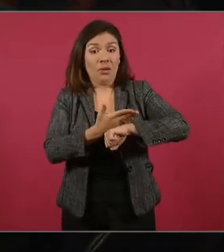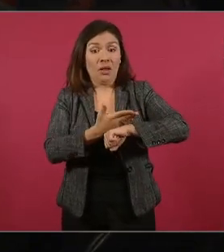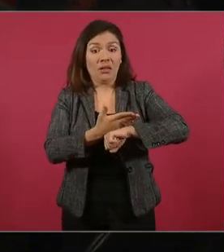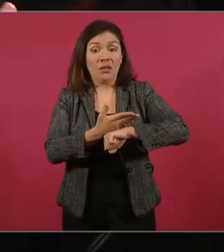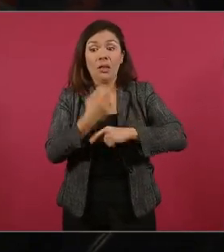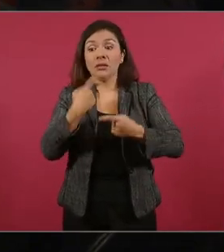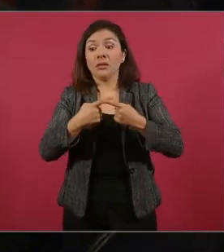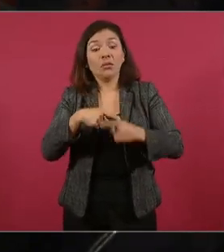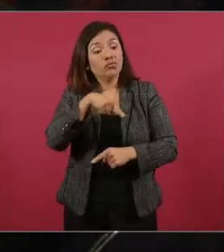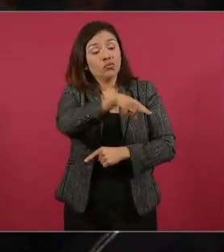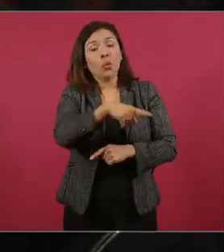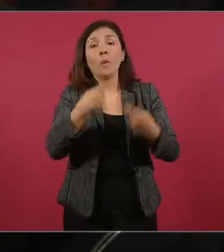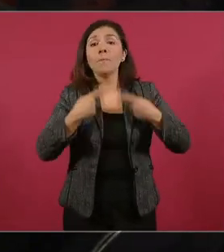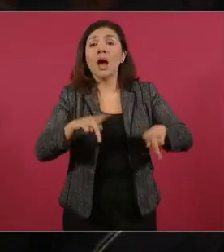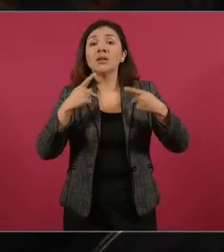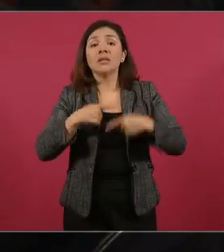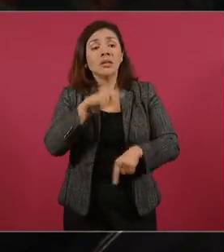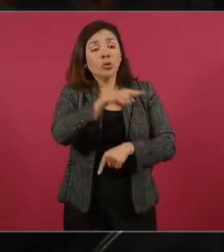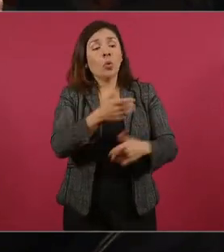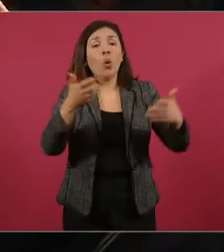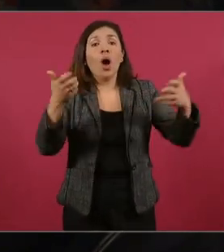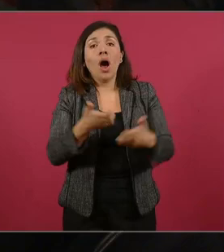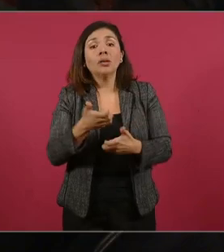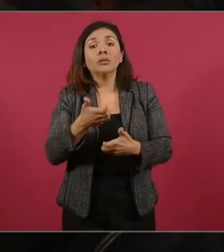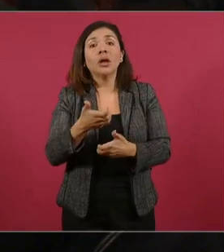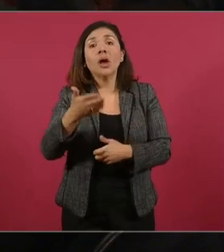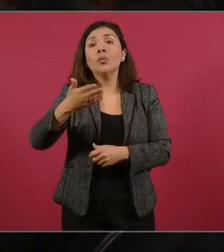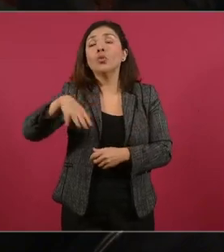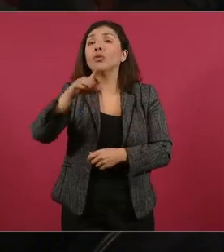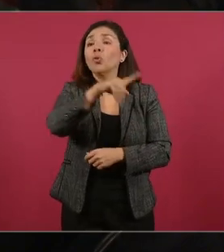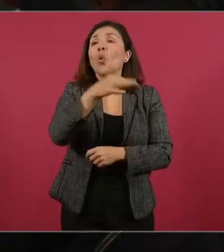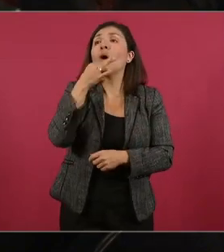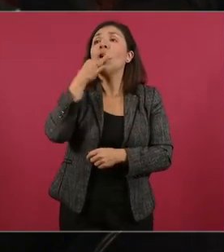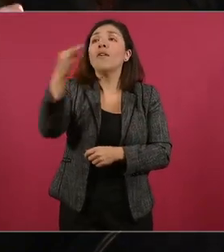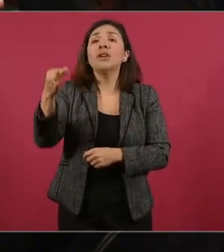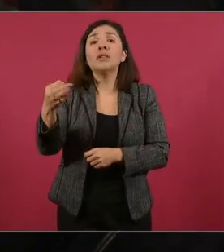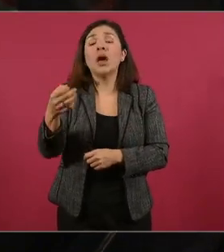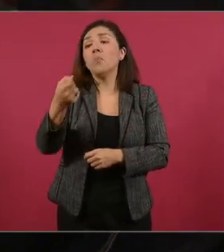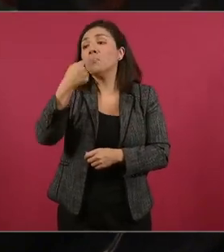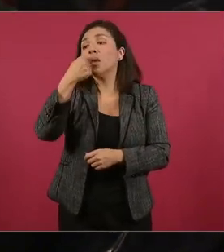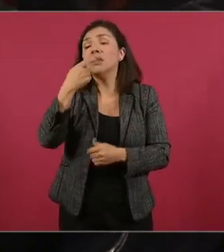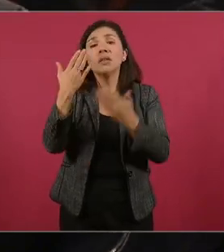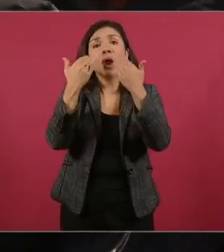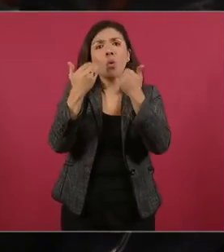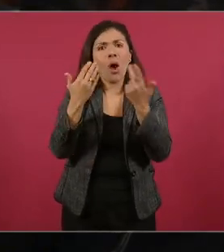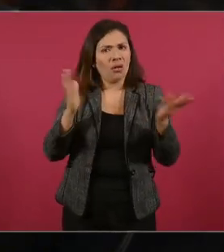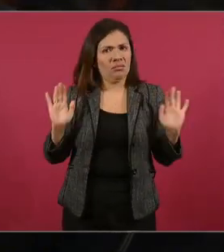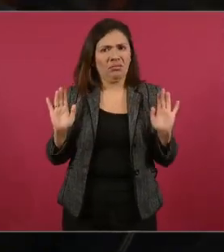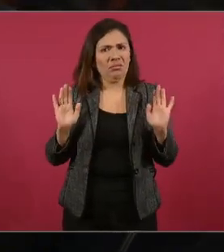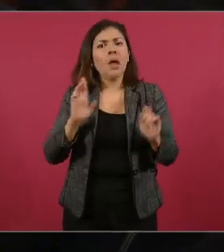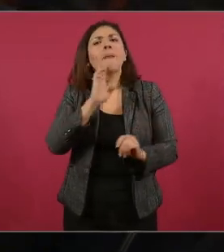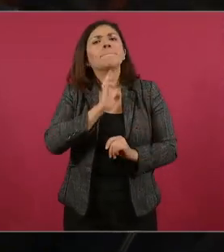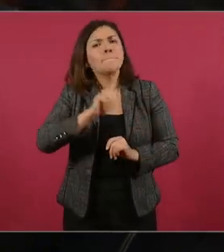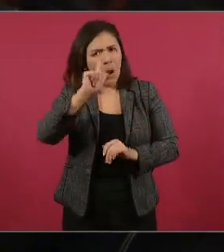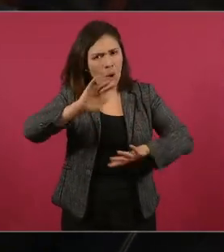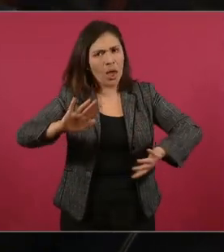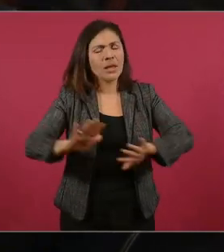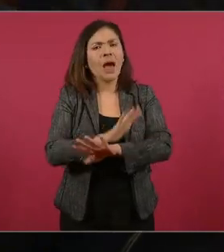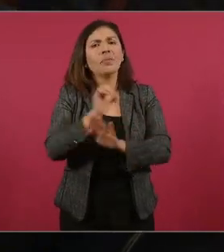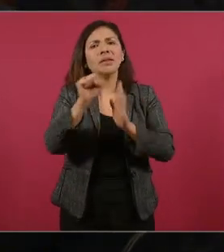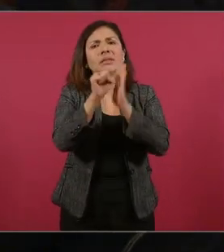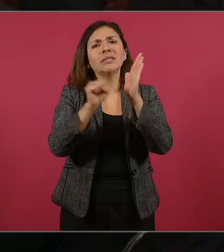los pacientes de decir que no hay los medicamentos, y por qué no mejor se mejora el sistema